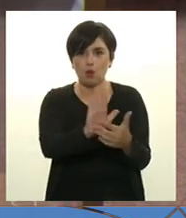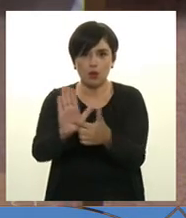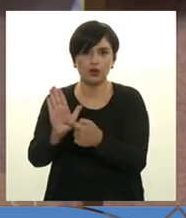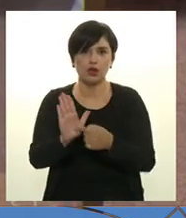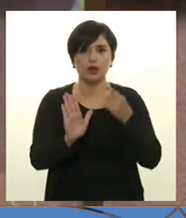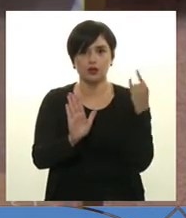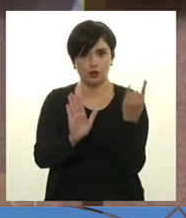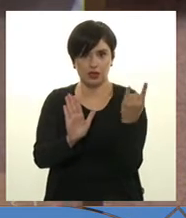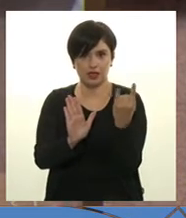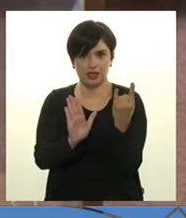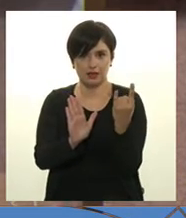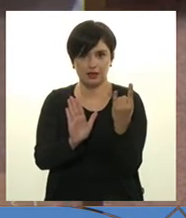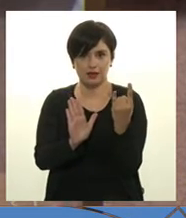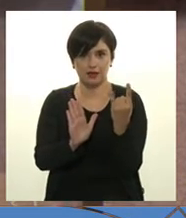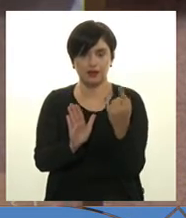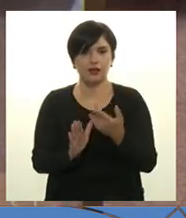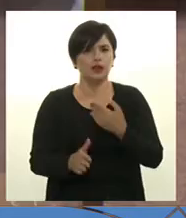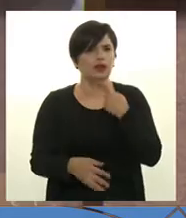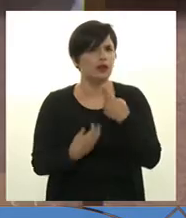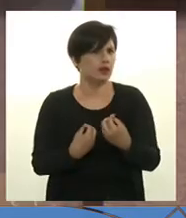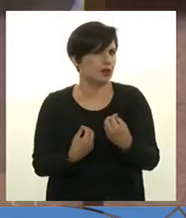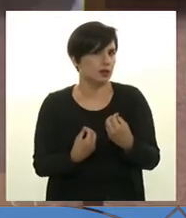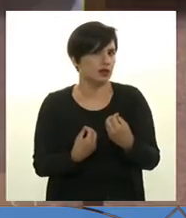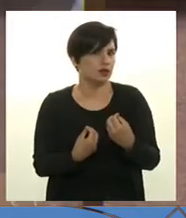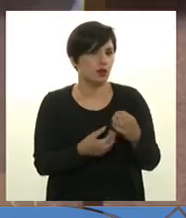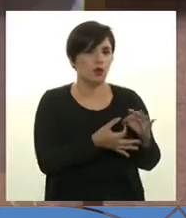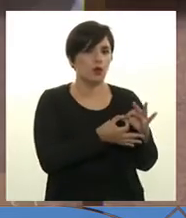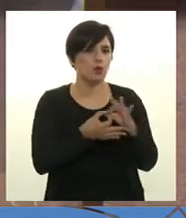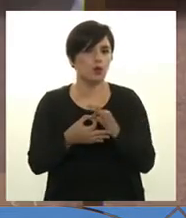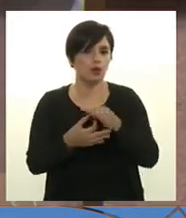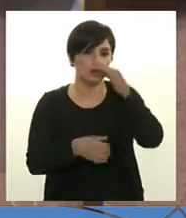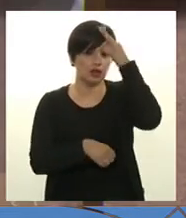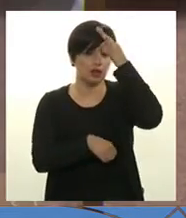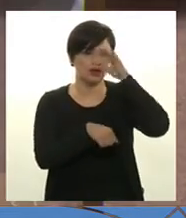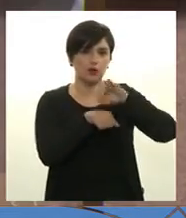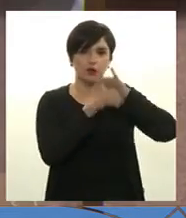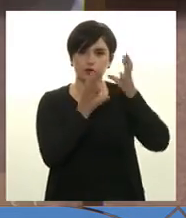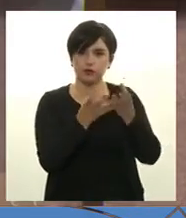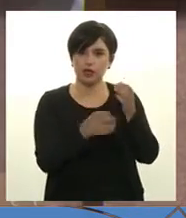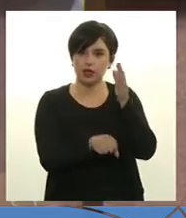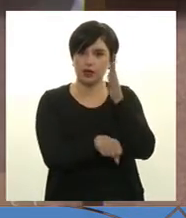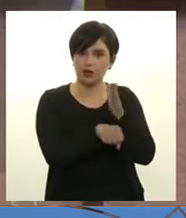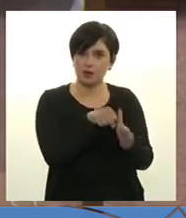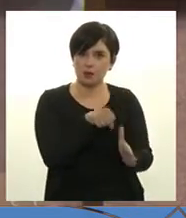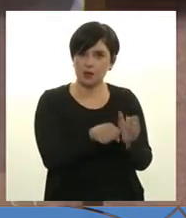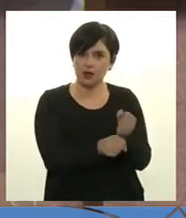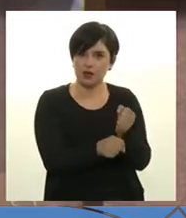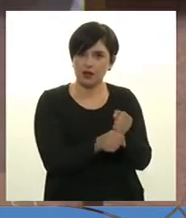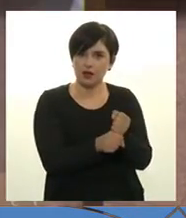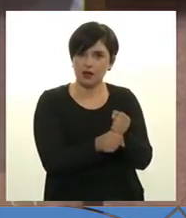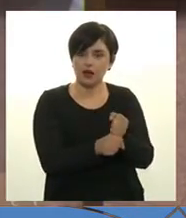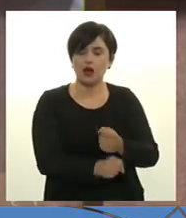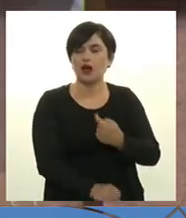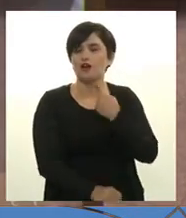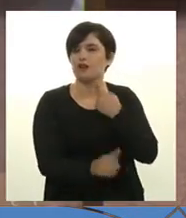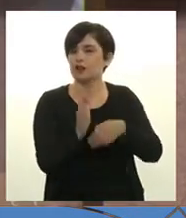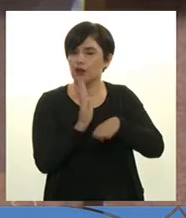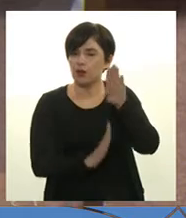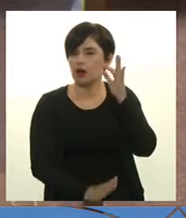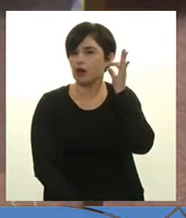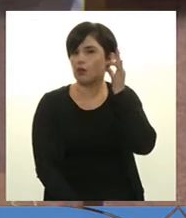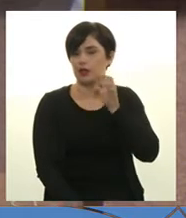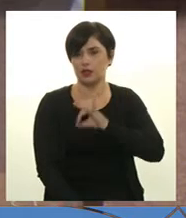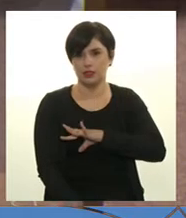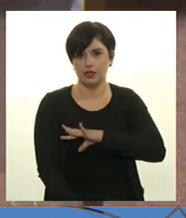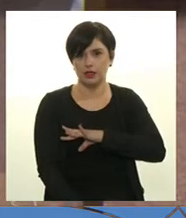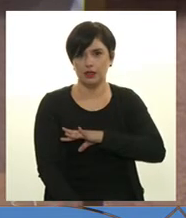consecuencias de la pandemia en el empleo son abrumadoras para hombres y mujeres pero especialmente para las chilenas con una tasa de